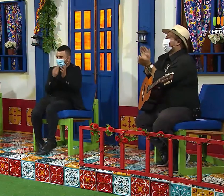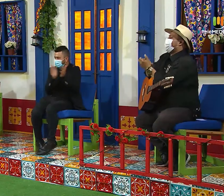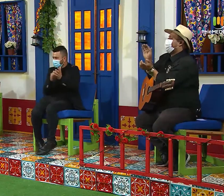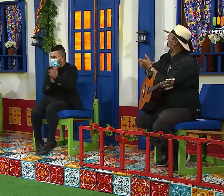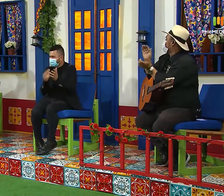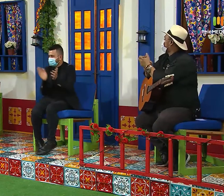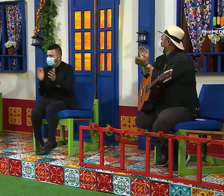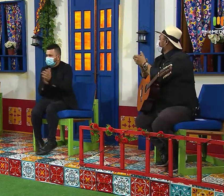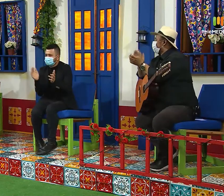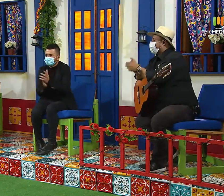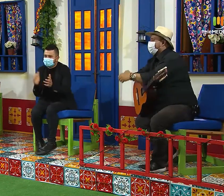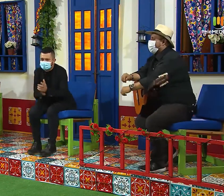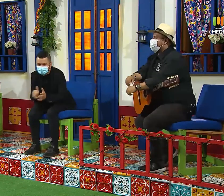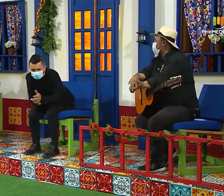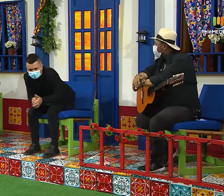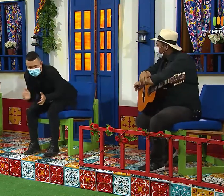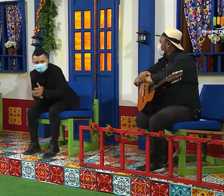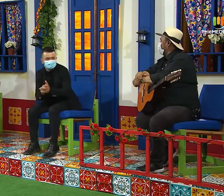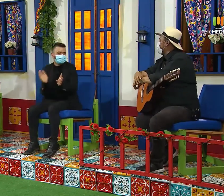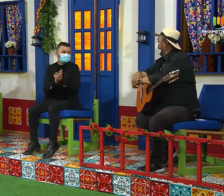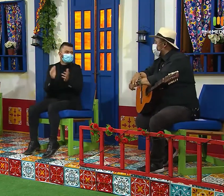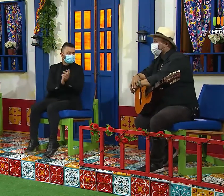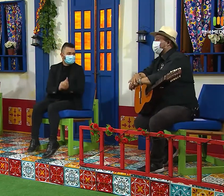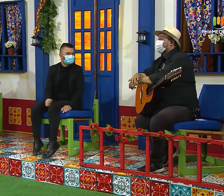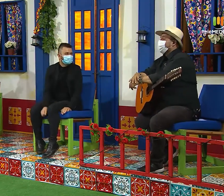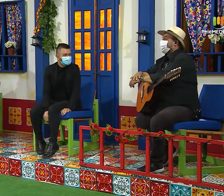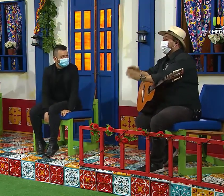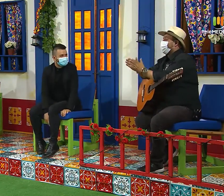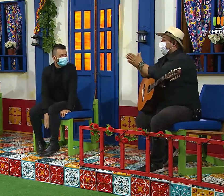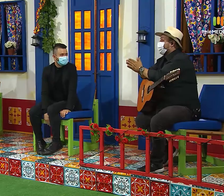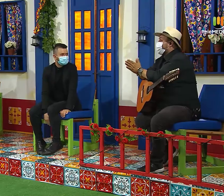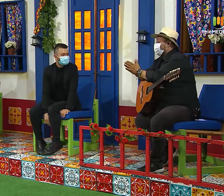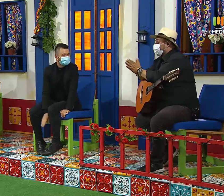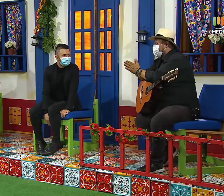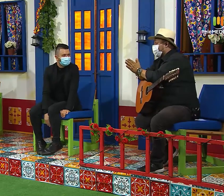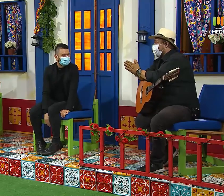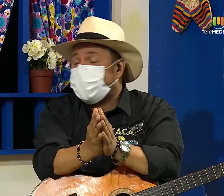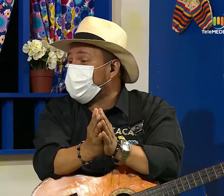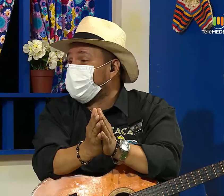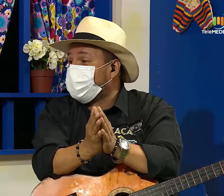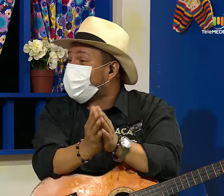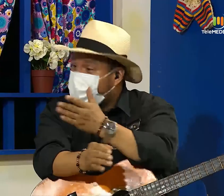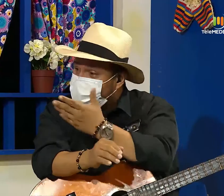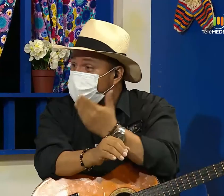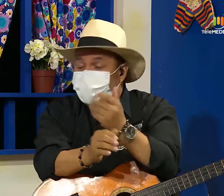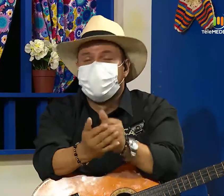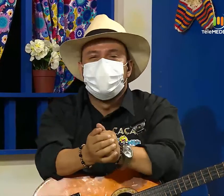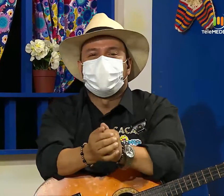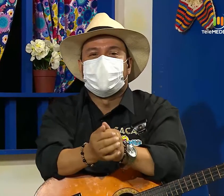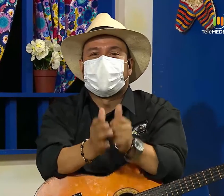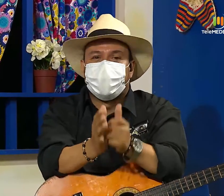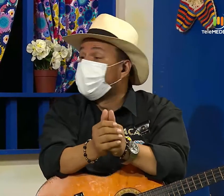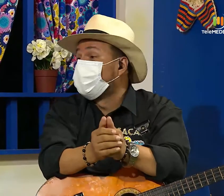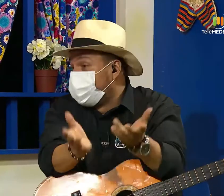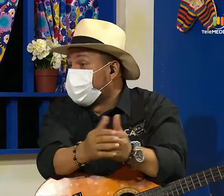¡Buenísima! ¡Tandota, tandota! Tanda tan buena, pichingo. Y aquí quiero mencionar a un amigo a quien queremos en común